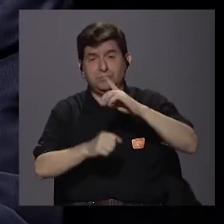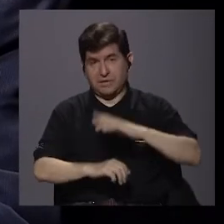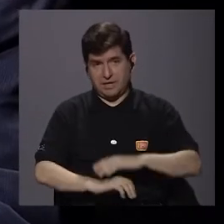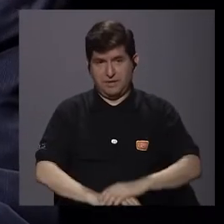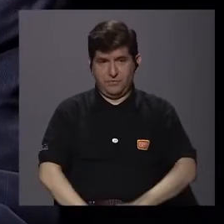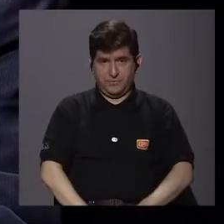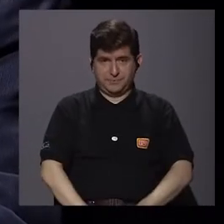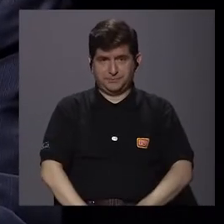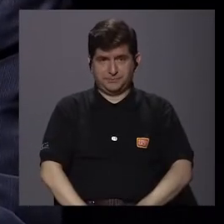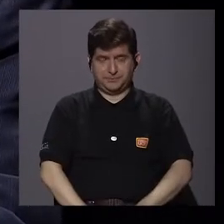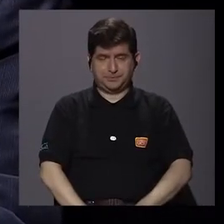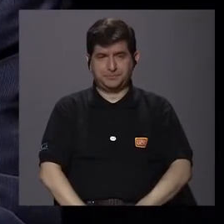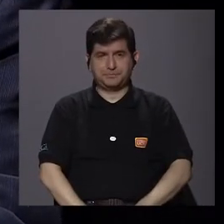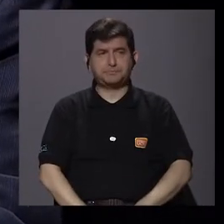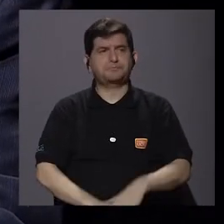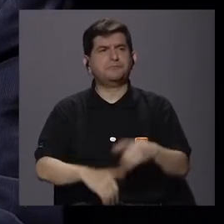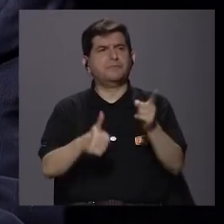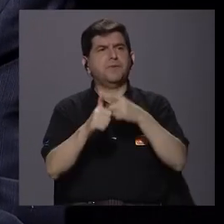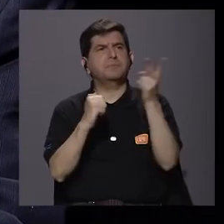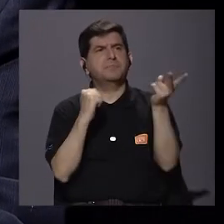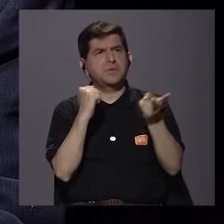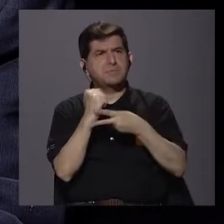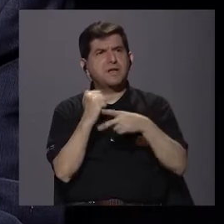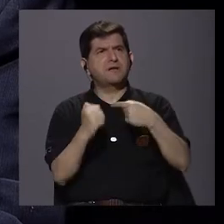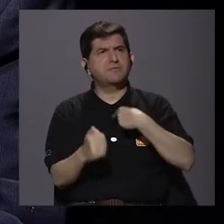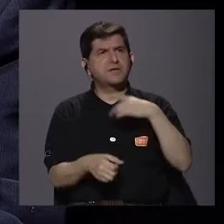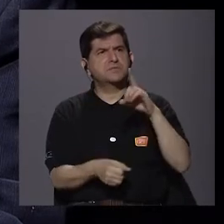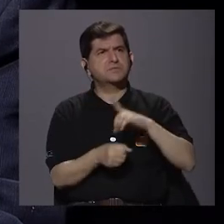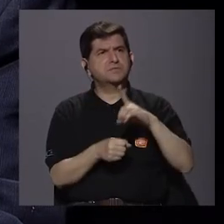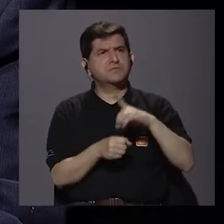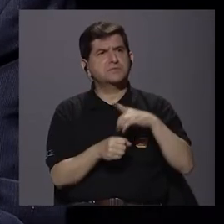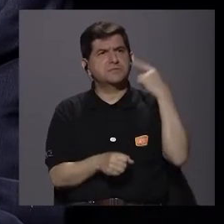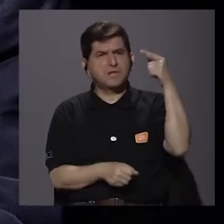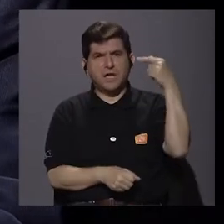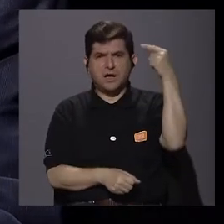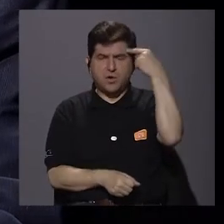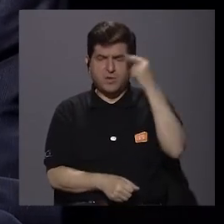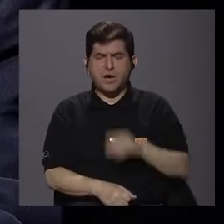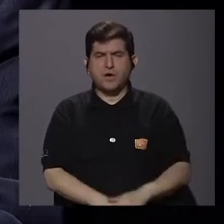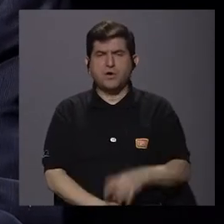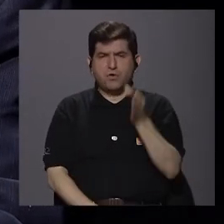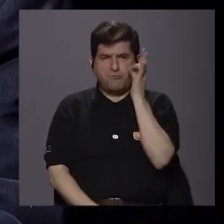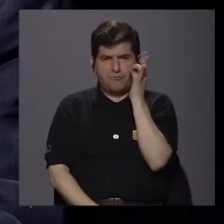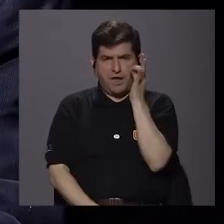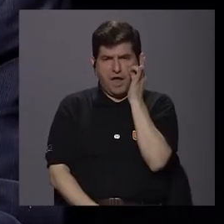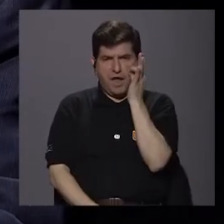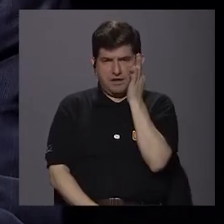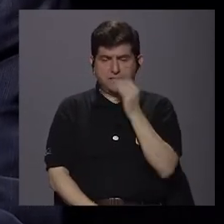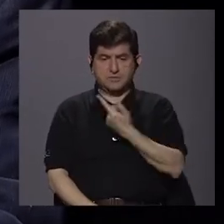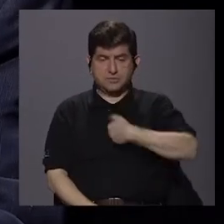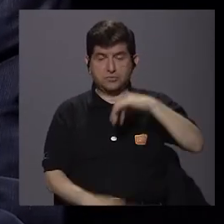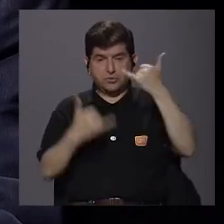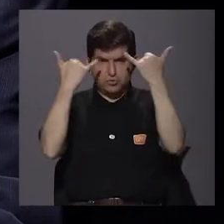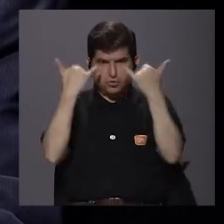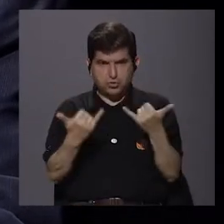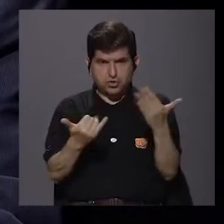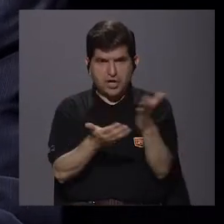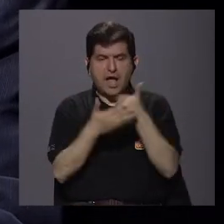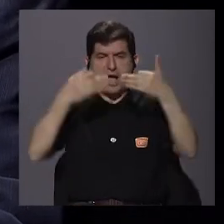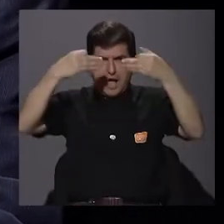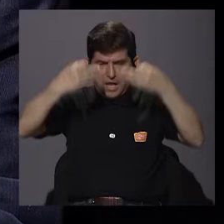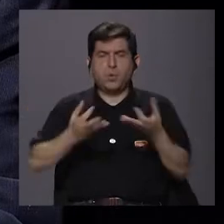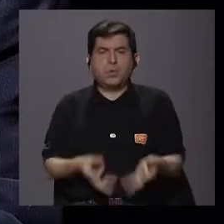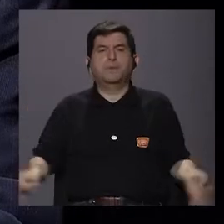diputado la primera vez cuando fui diputado en la administración de josé maría figueres nosotros ya tomamos